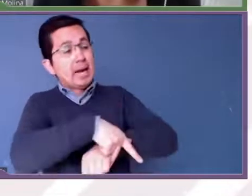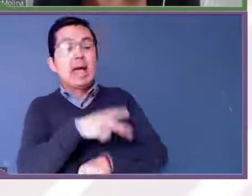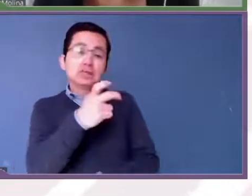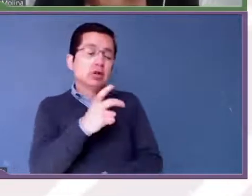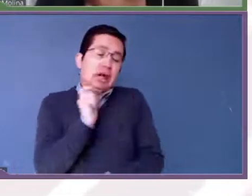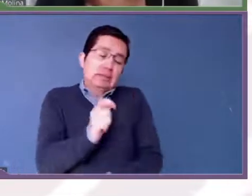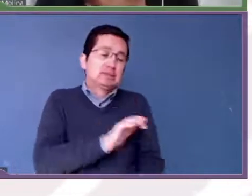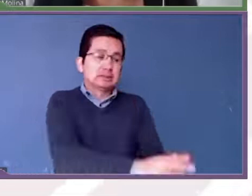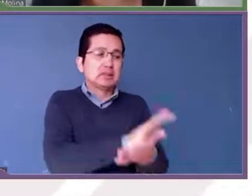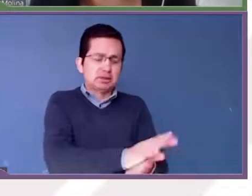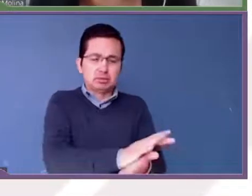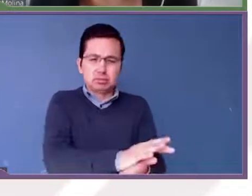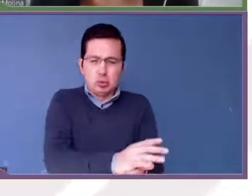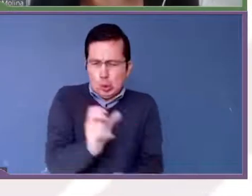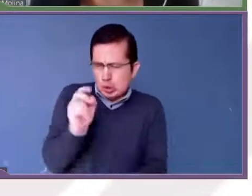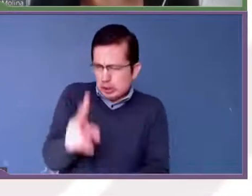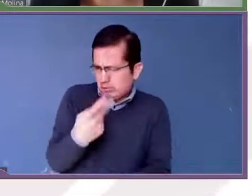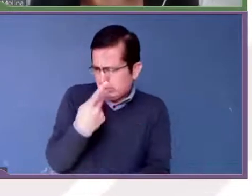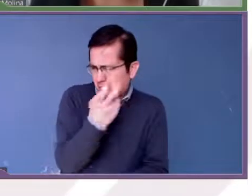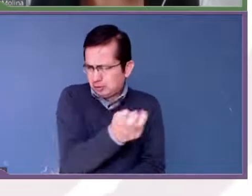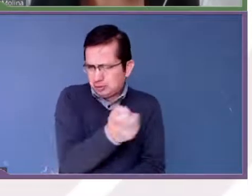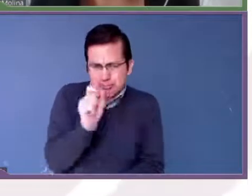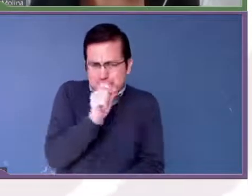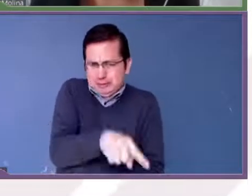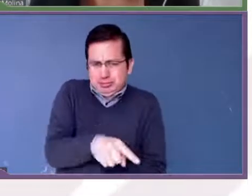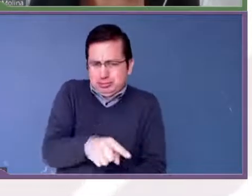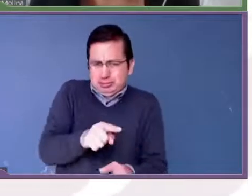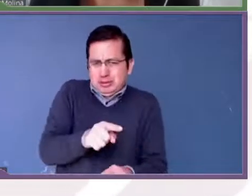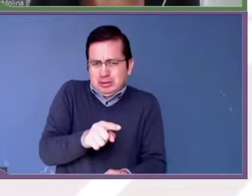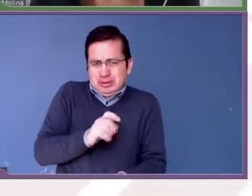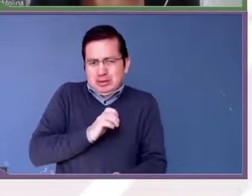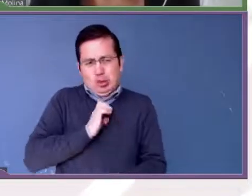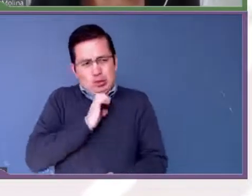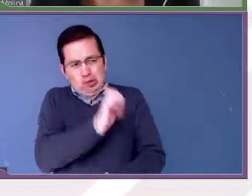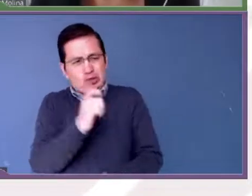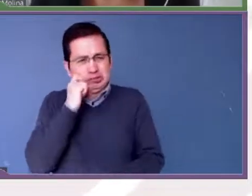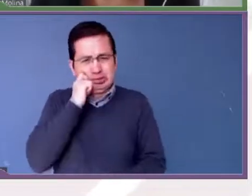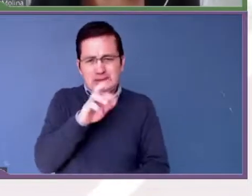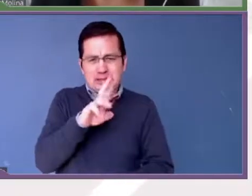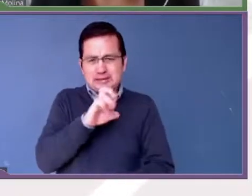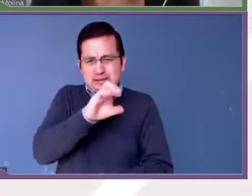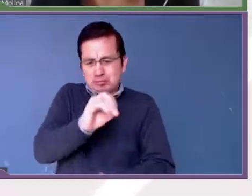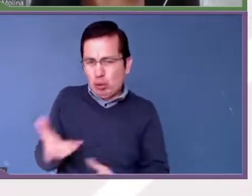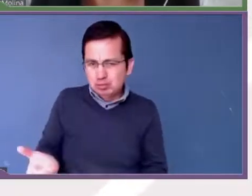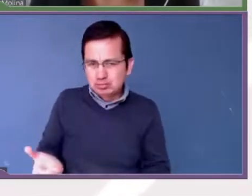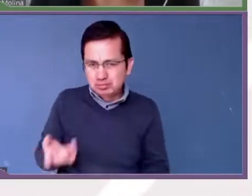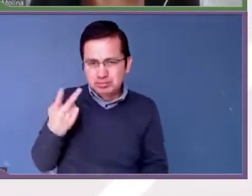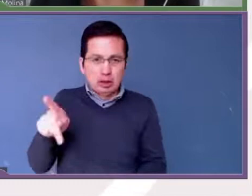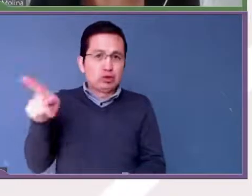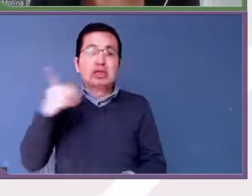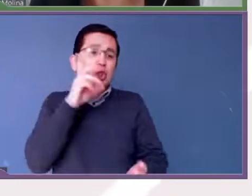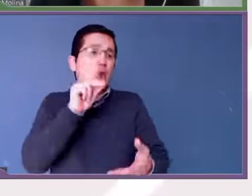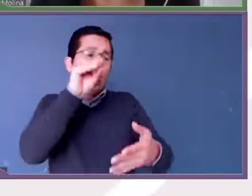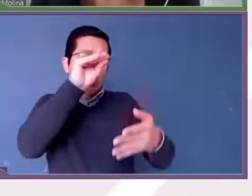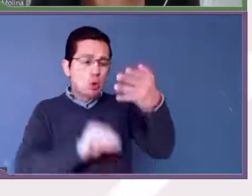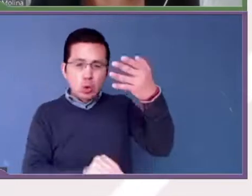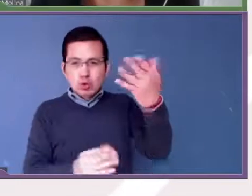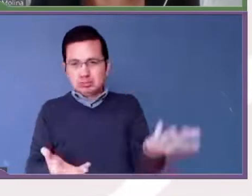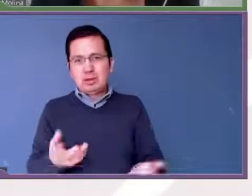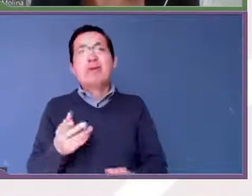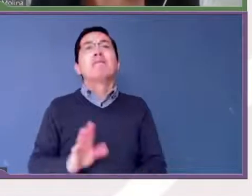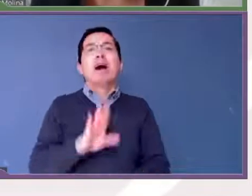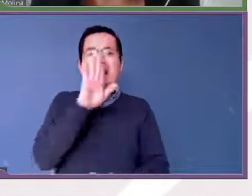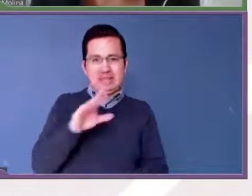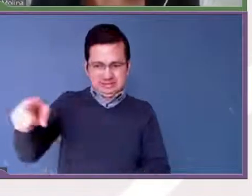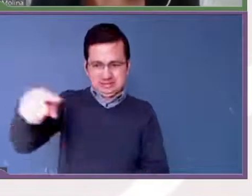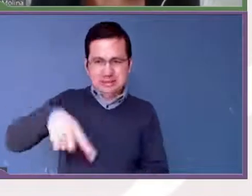Y entonces eso lo que significa es que estamos viendo la punta del iceberg en términos de percepción, ¿cierto? Pero no estamos entendiendo lo